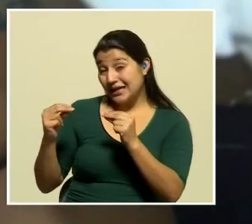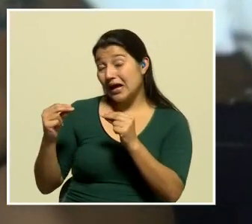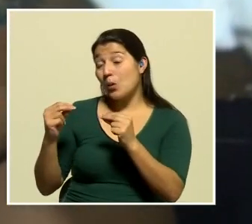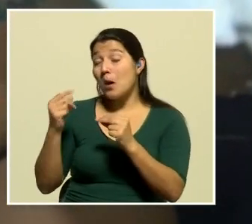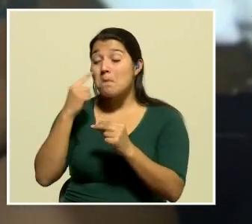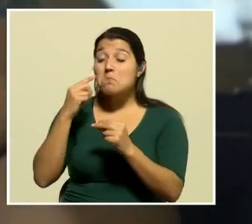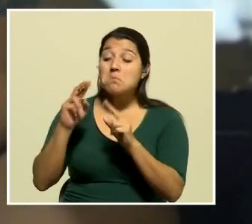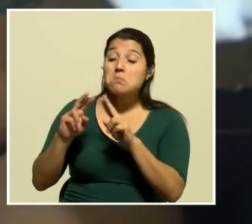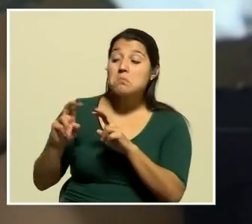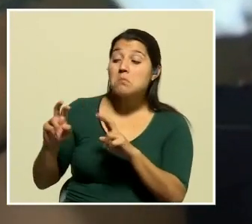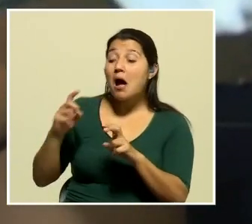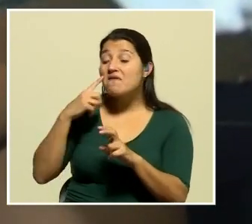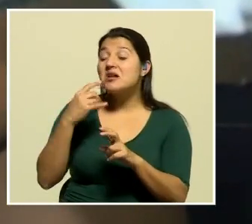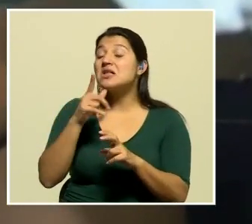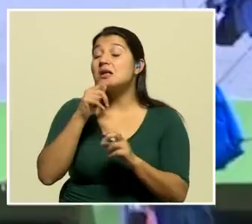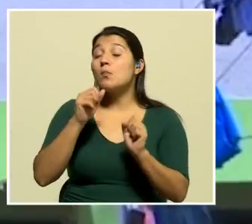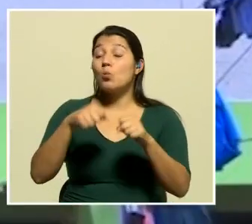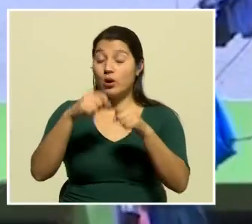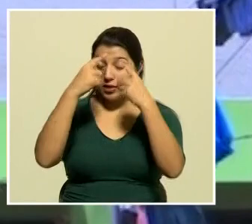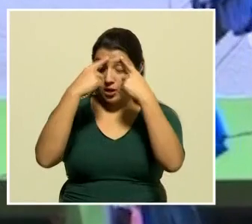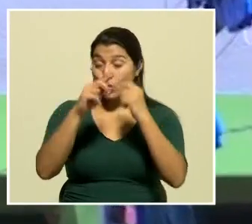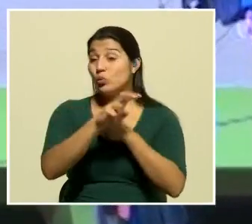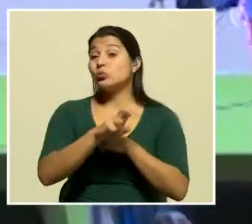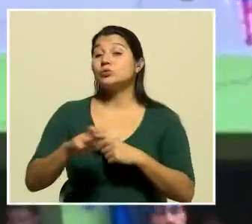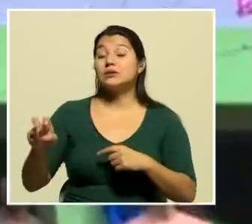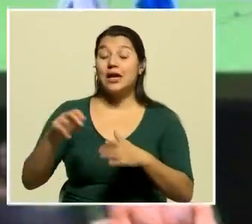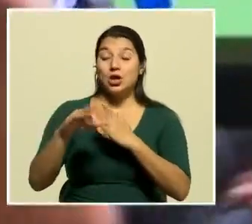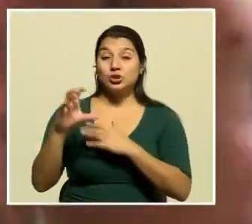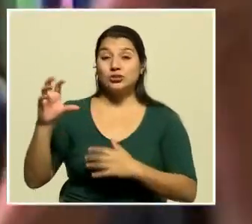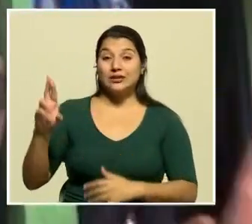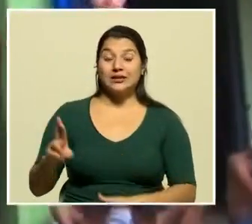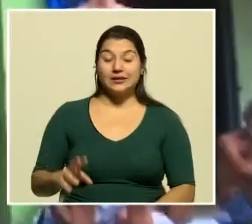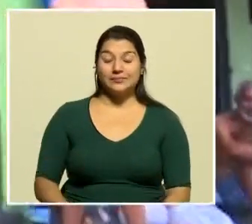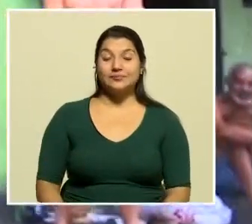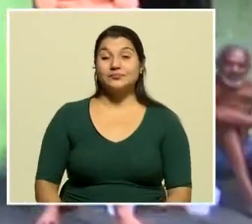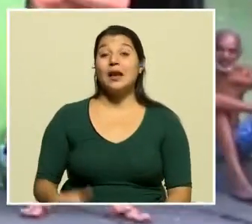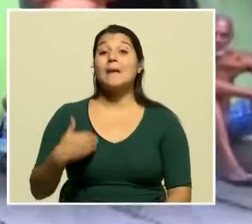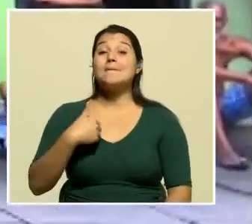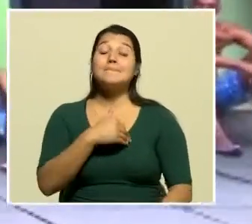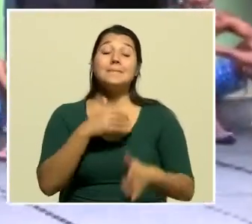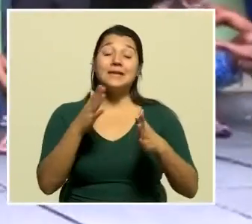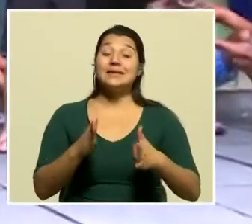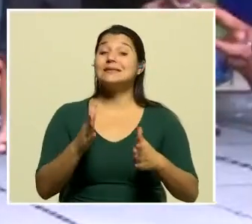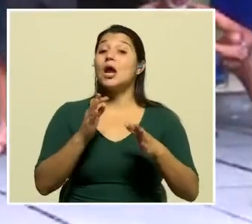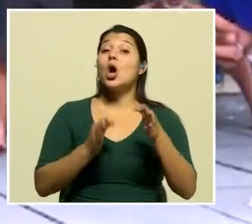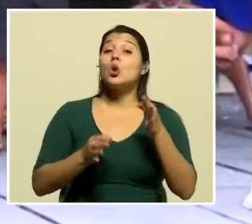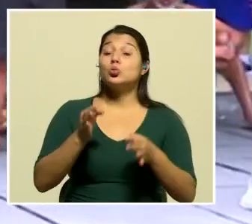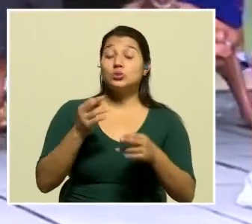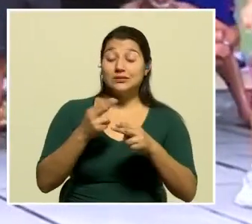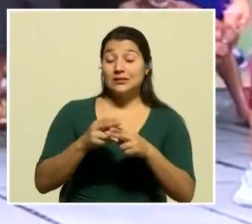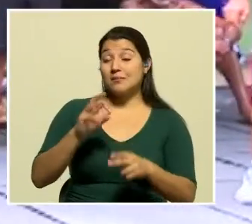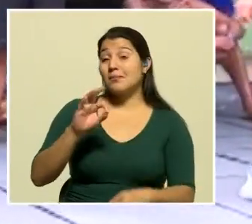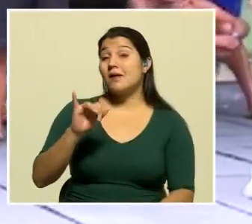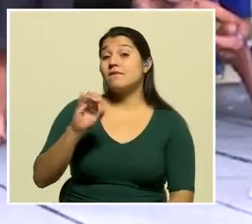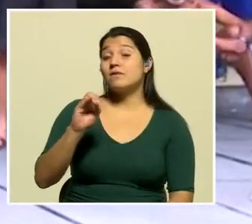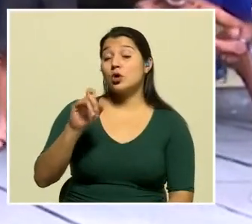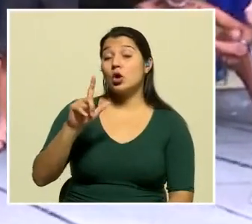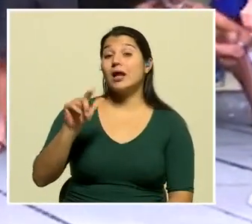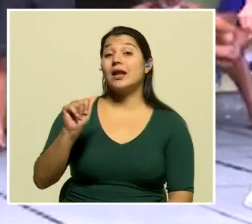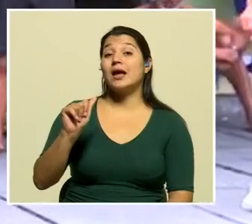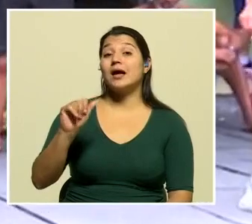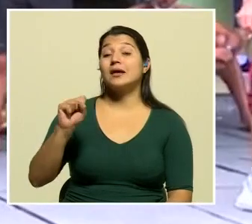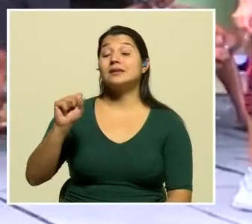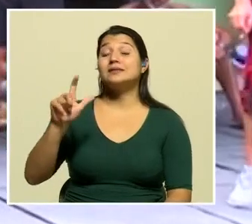quiénes podrían obtener ese traslado al territorio nacional. La ministra de Justicia, Fiorella Salazar, dijo